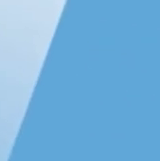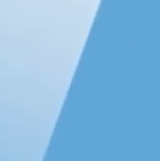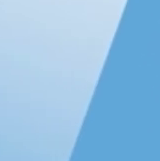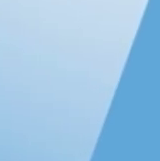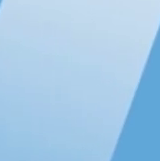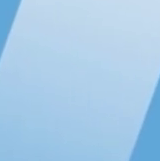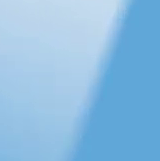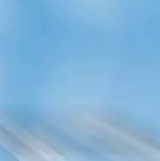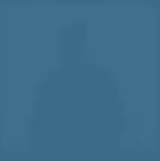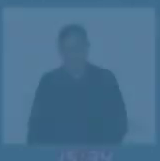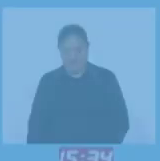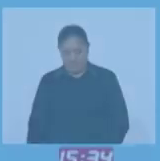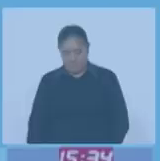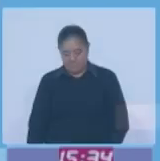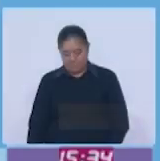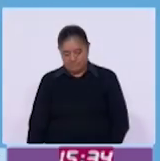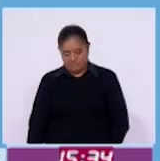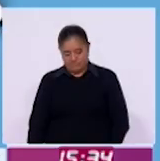Continuamos.